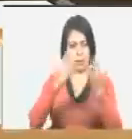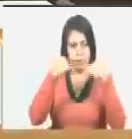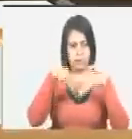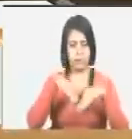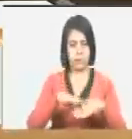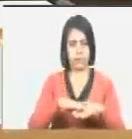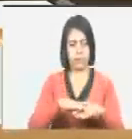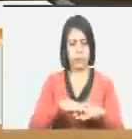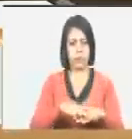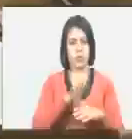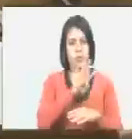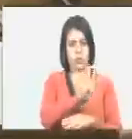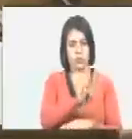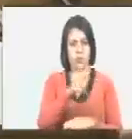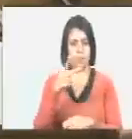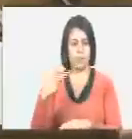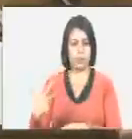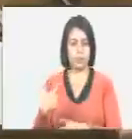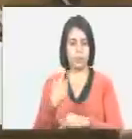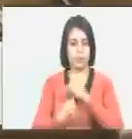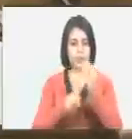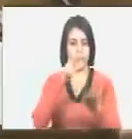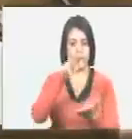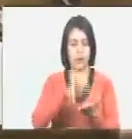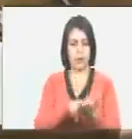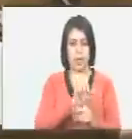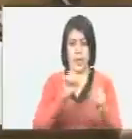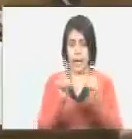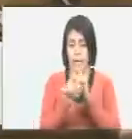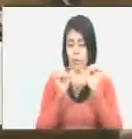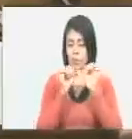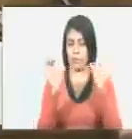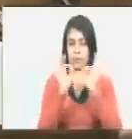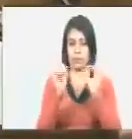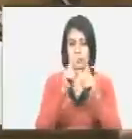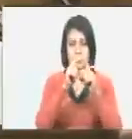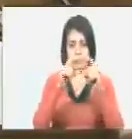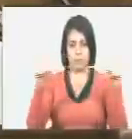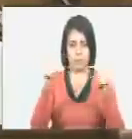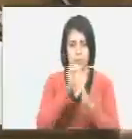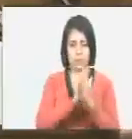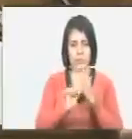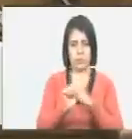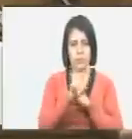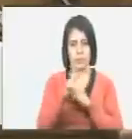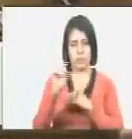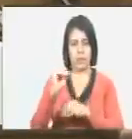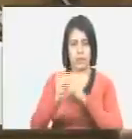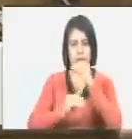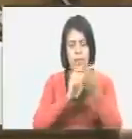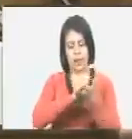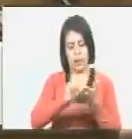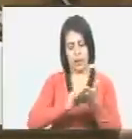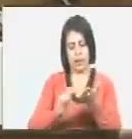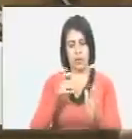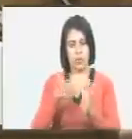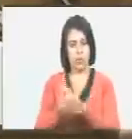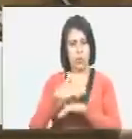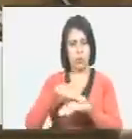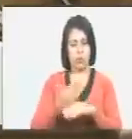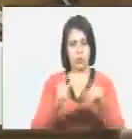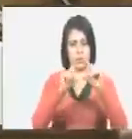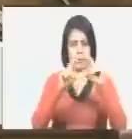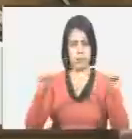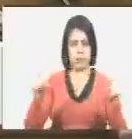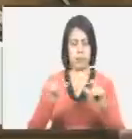Siguiente. Cuadragésimo tercero. Se sugiere aprobar sin modificación la denominación del epígrafe del artículo 20, quedando redactado de la siguiente manera: